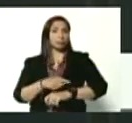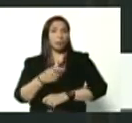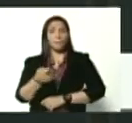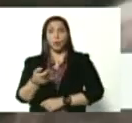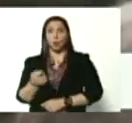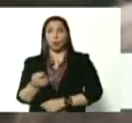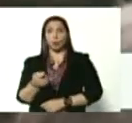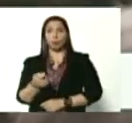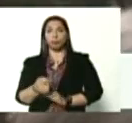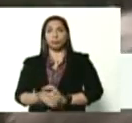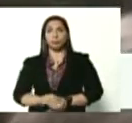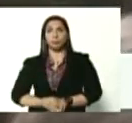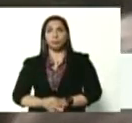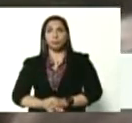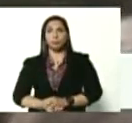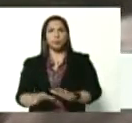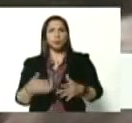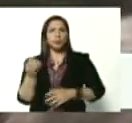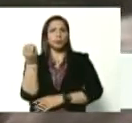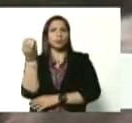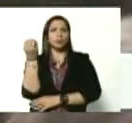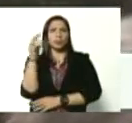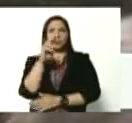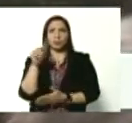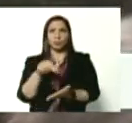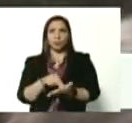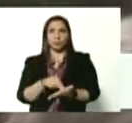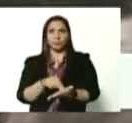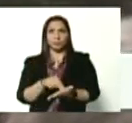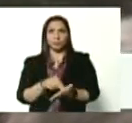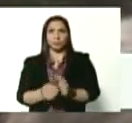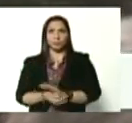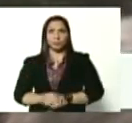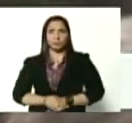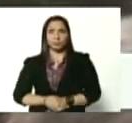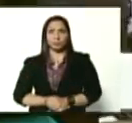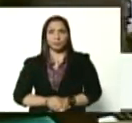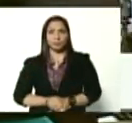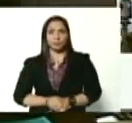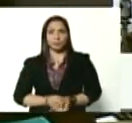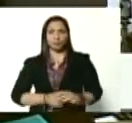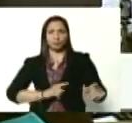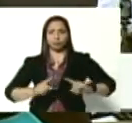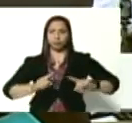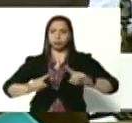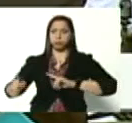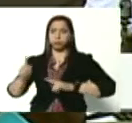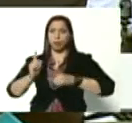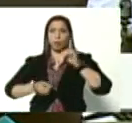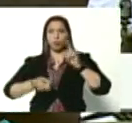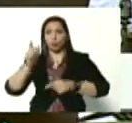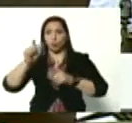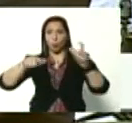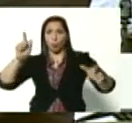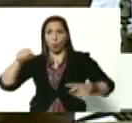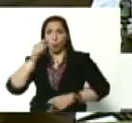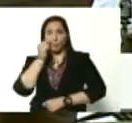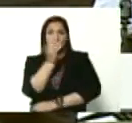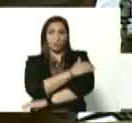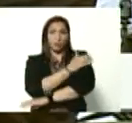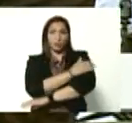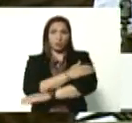periodo de la asamblea nacional que dirigieron algunos de los señores de la oposición